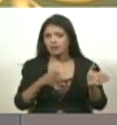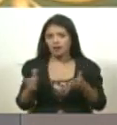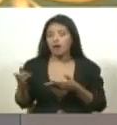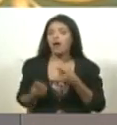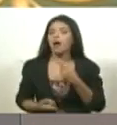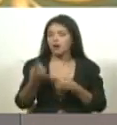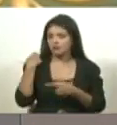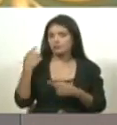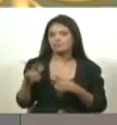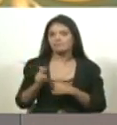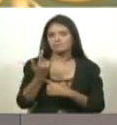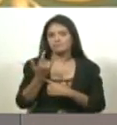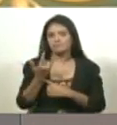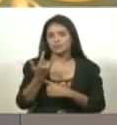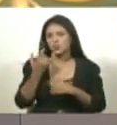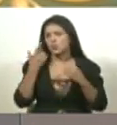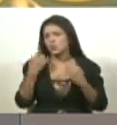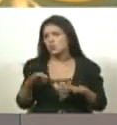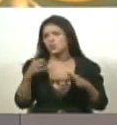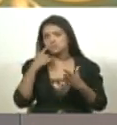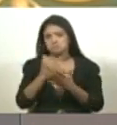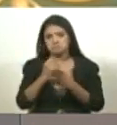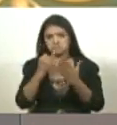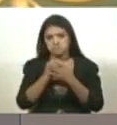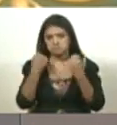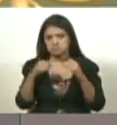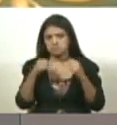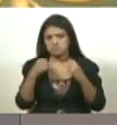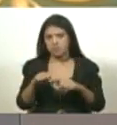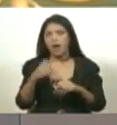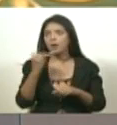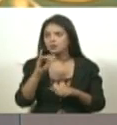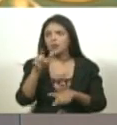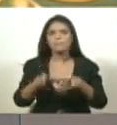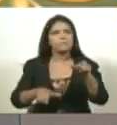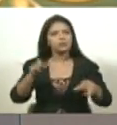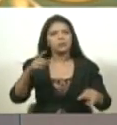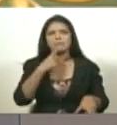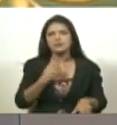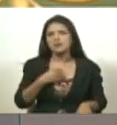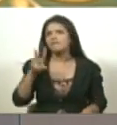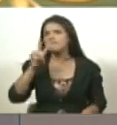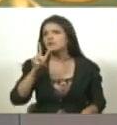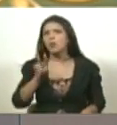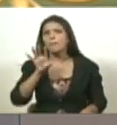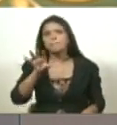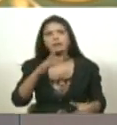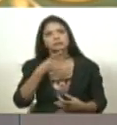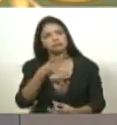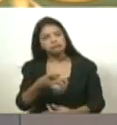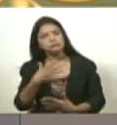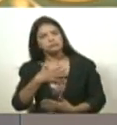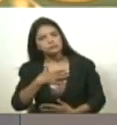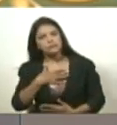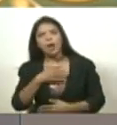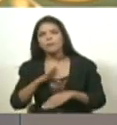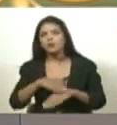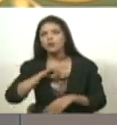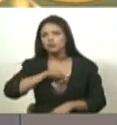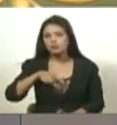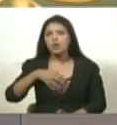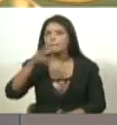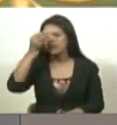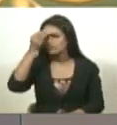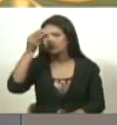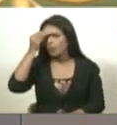ayer ocurrió. Tuvimos un masivo experimento para todos. Había gente que me dice, mira, Venezuela es un país muy interesante porque uno aprende mucho